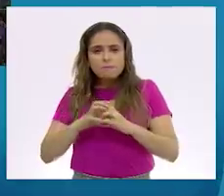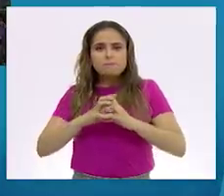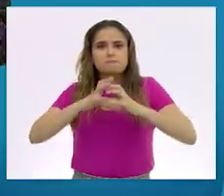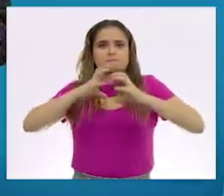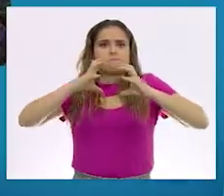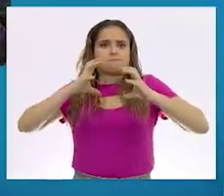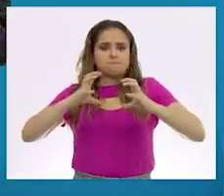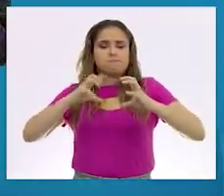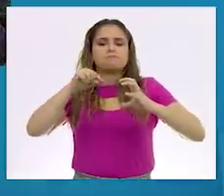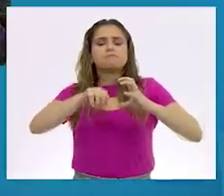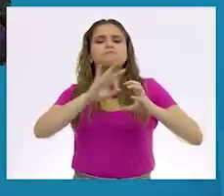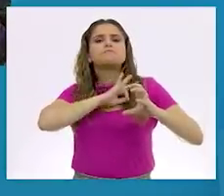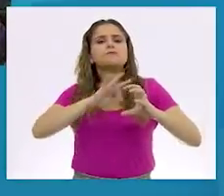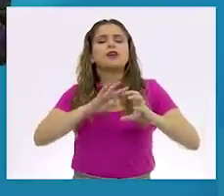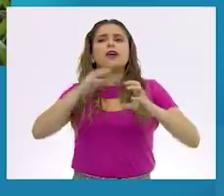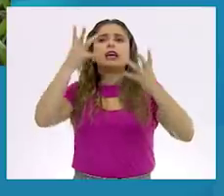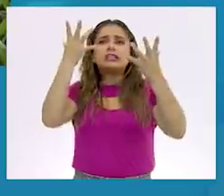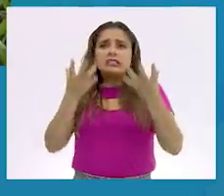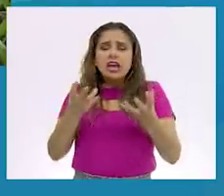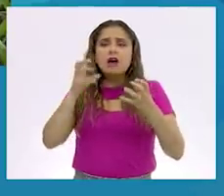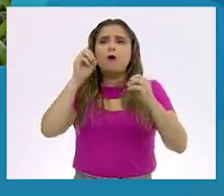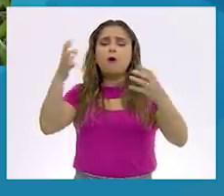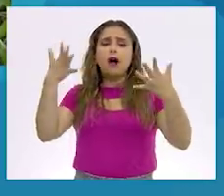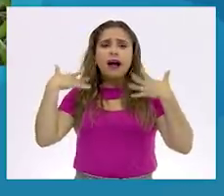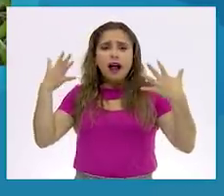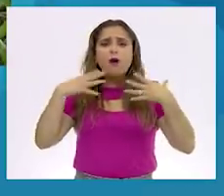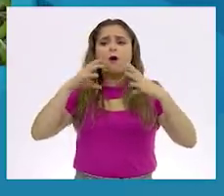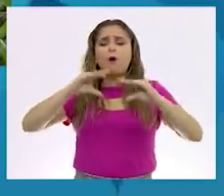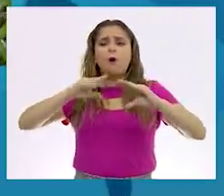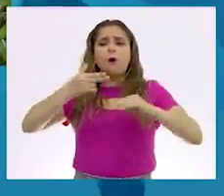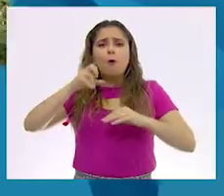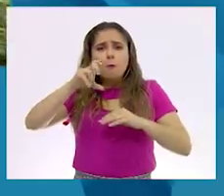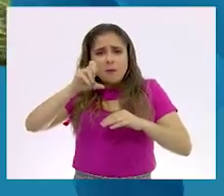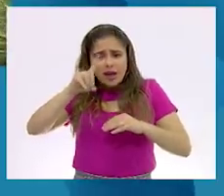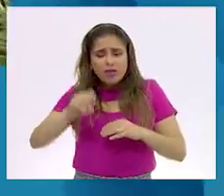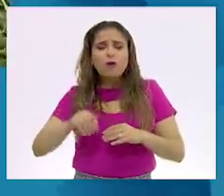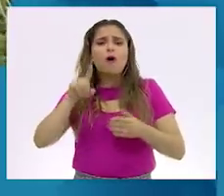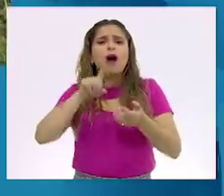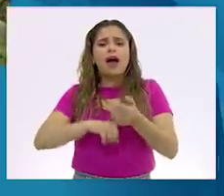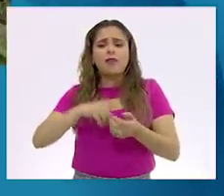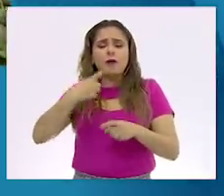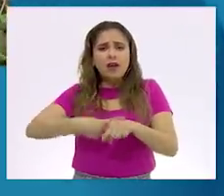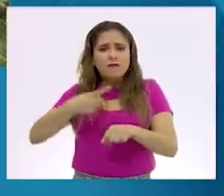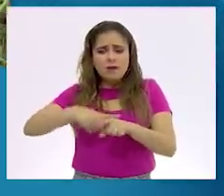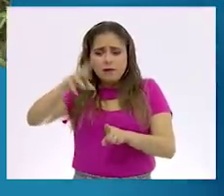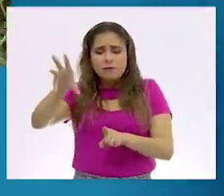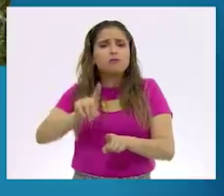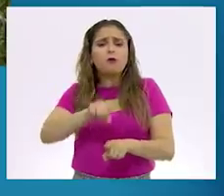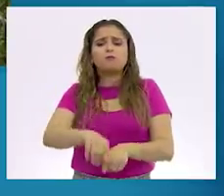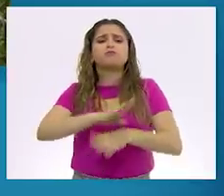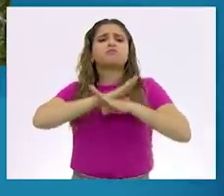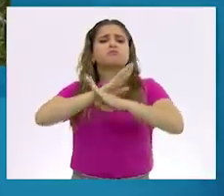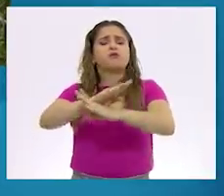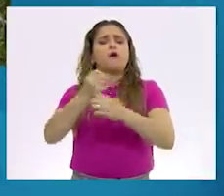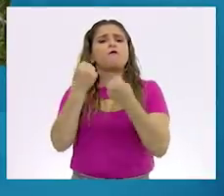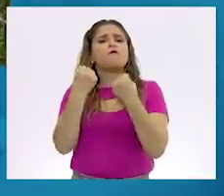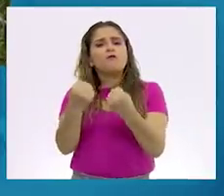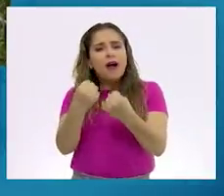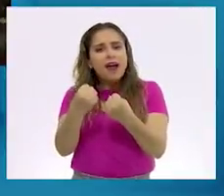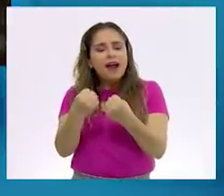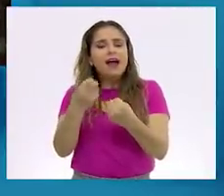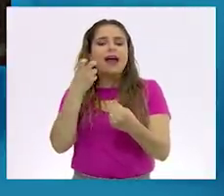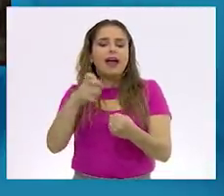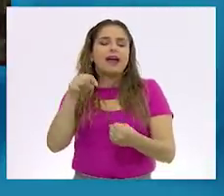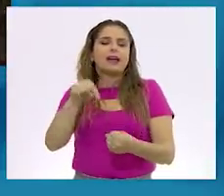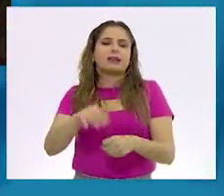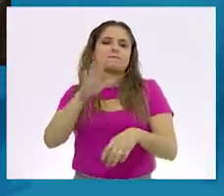a ambientes secos o húmedos o resistencia a enfermedades. De esta manera, se podría decir que son un